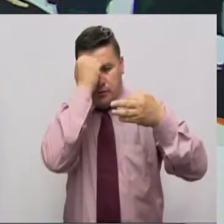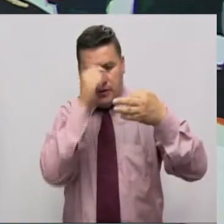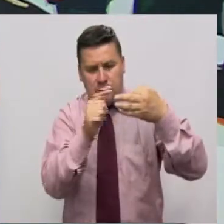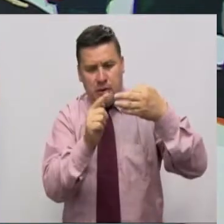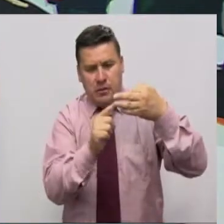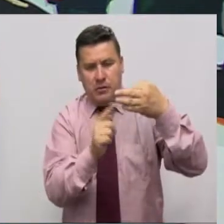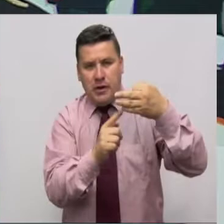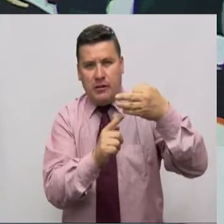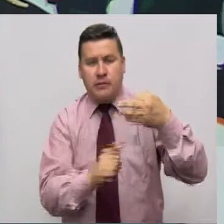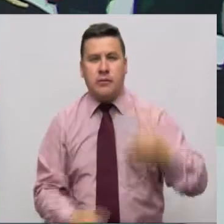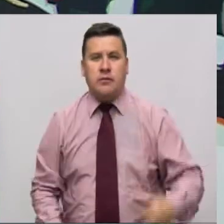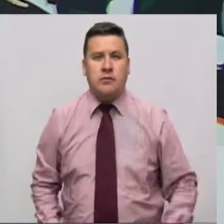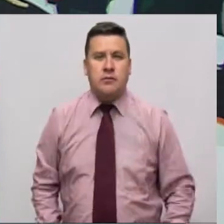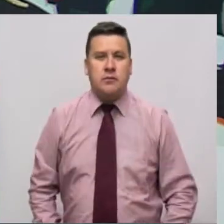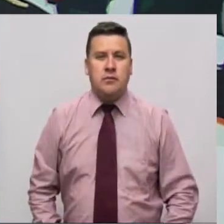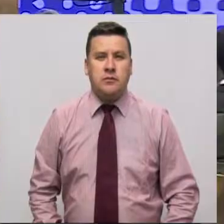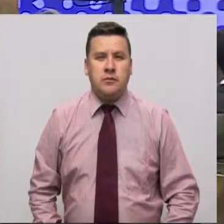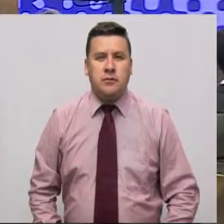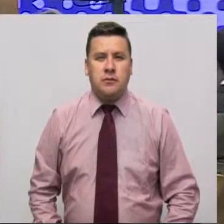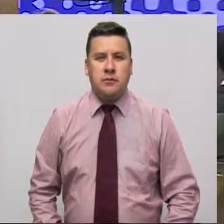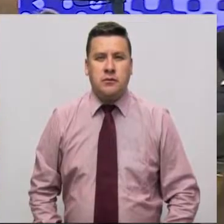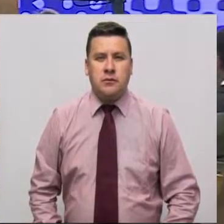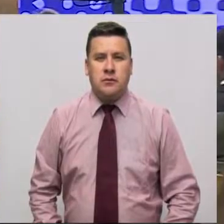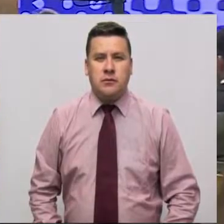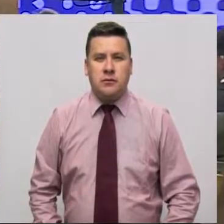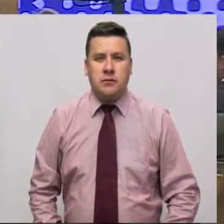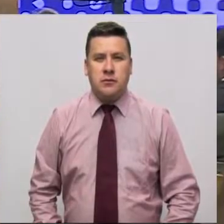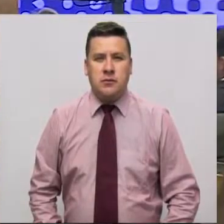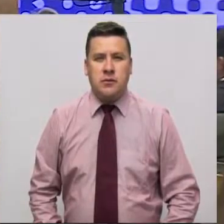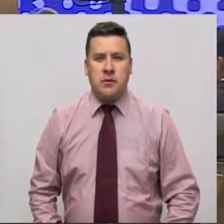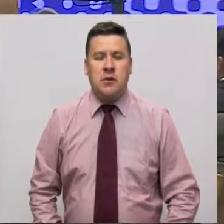en 3 ejes fundamentales.